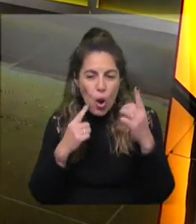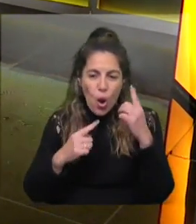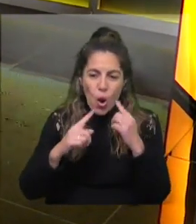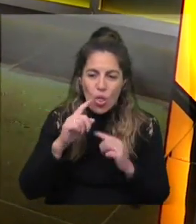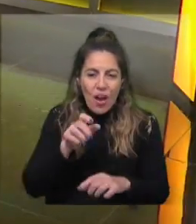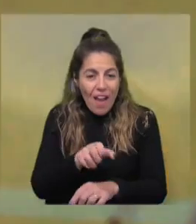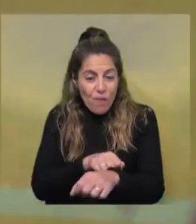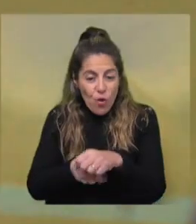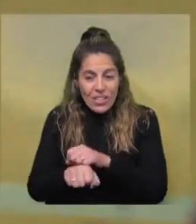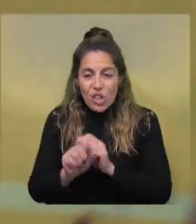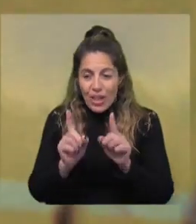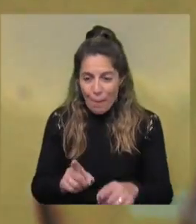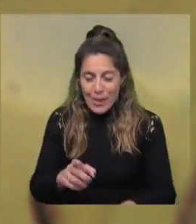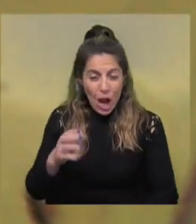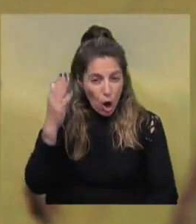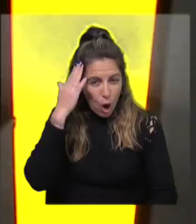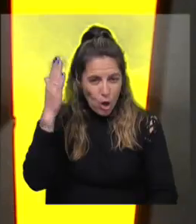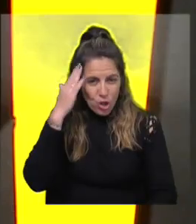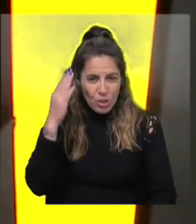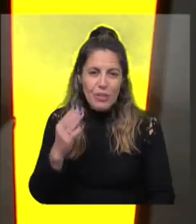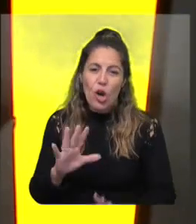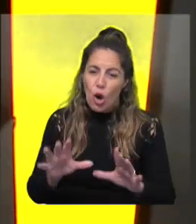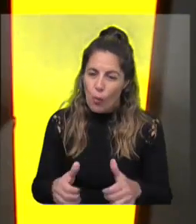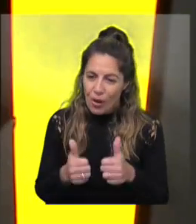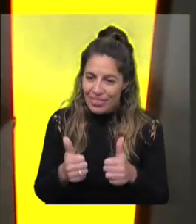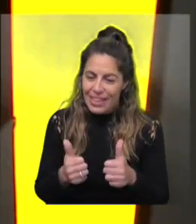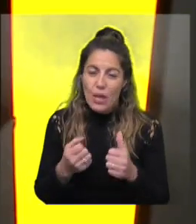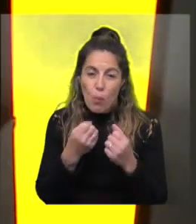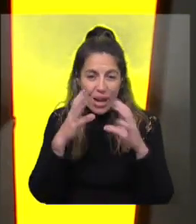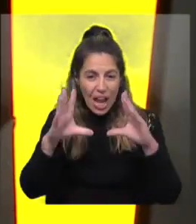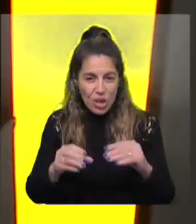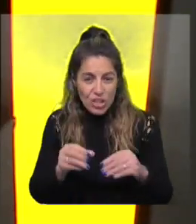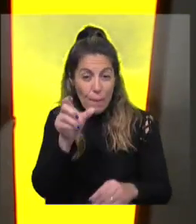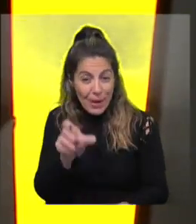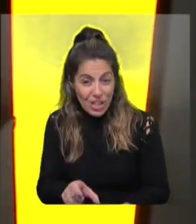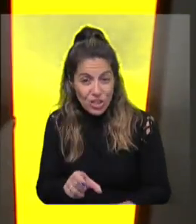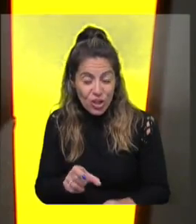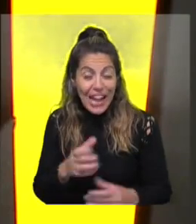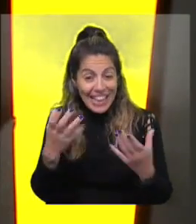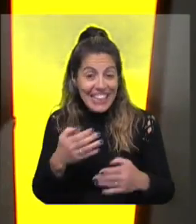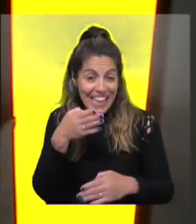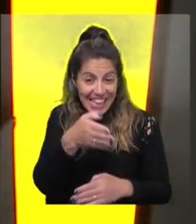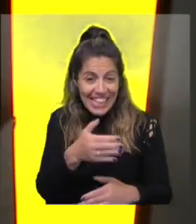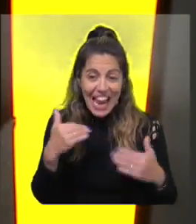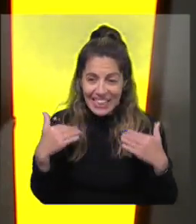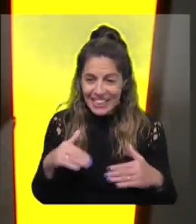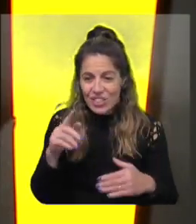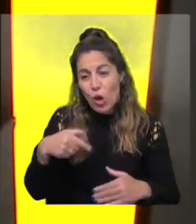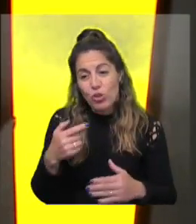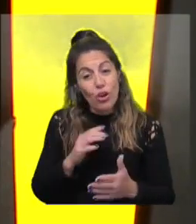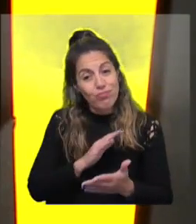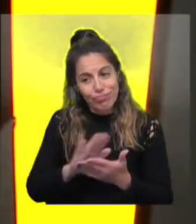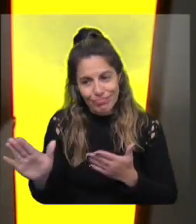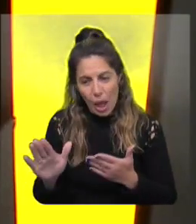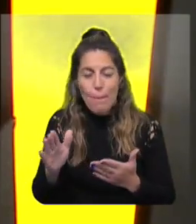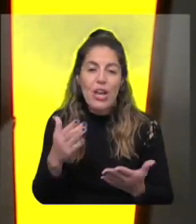hay conocimiento. ¿Cómo andás, Daniela? Bienvenida. Buenas noches. Sí, habrá gente que quiere ir al gimnasio, habrá gente que le huye al gimnasio. Exacto. Pero más allá, sí, para todo público, lo que